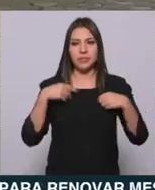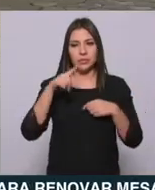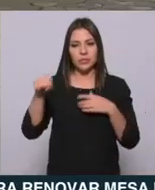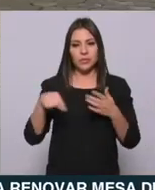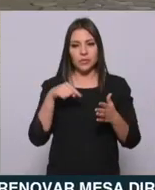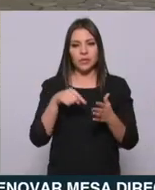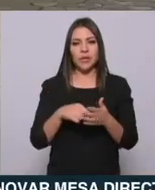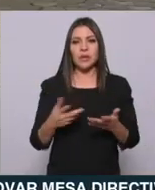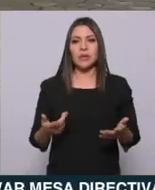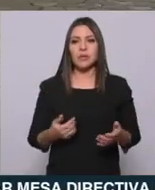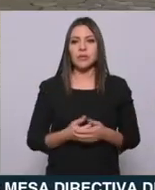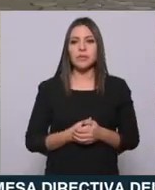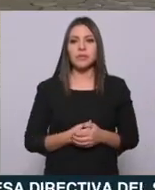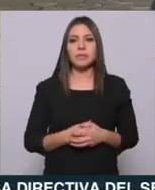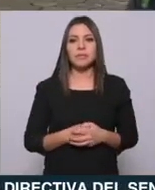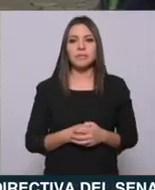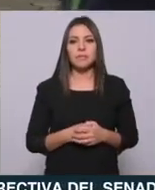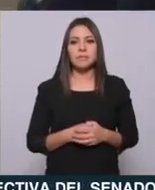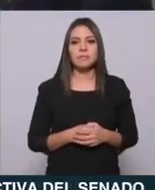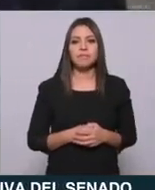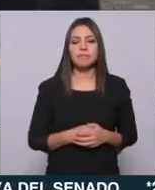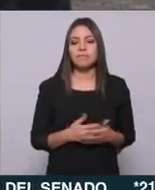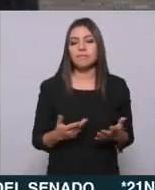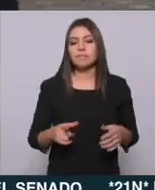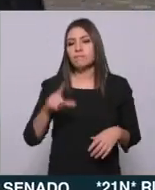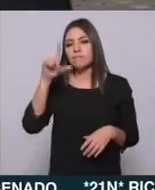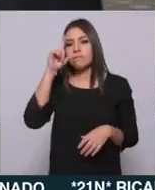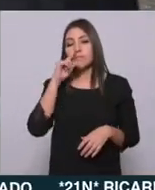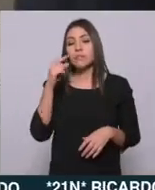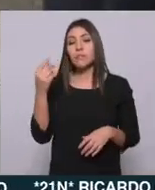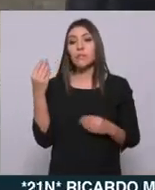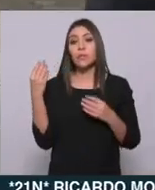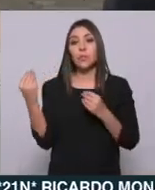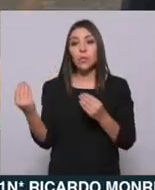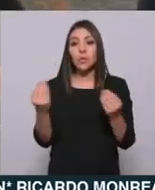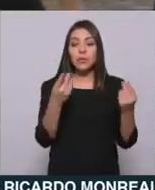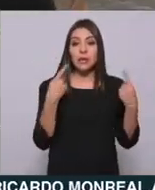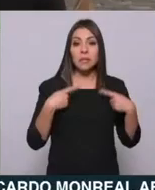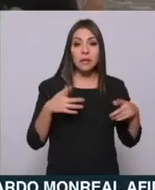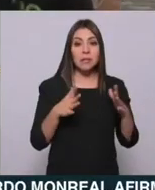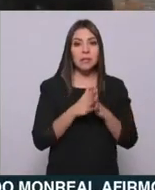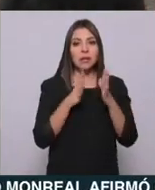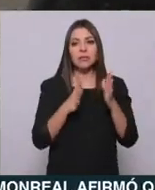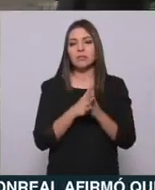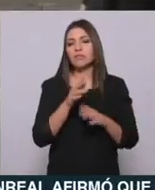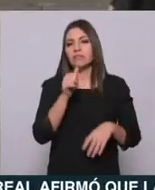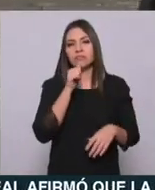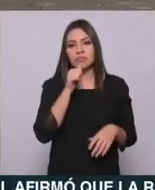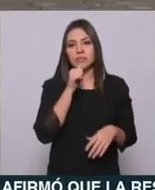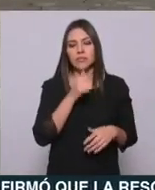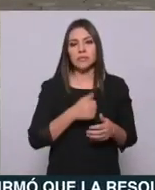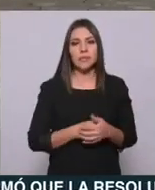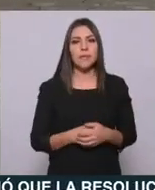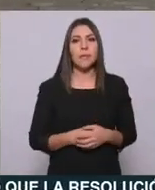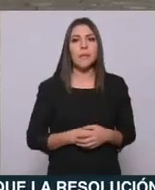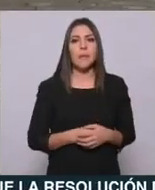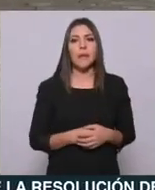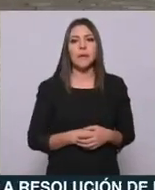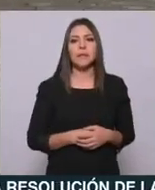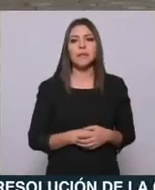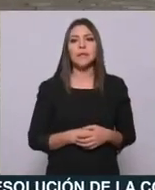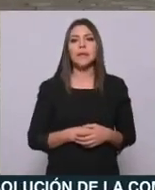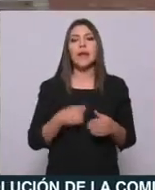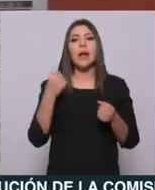Desafortunadamente no hay mucha participación a una invitación por una junta